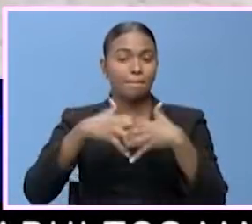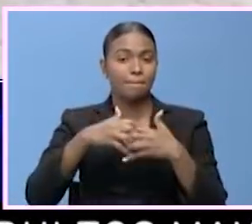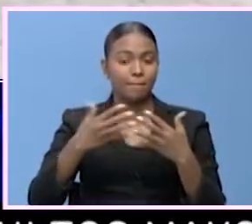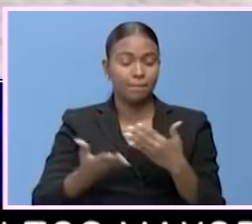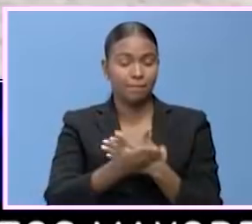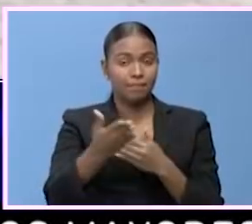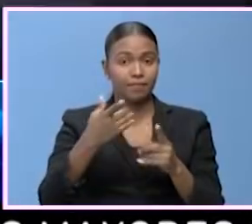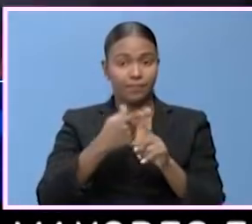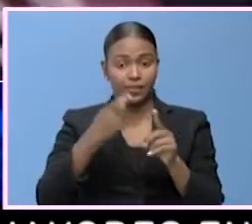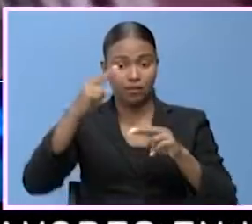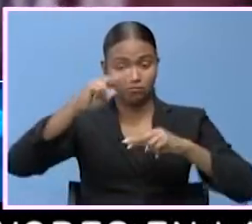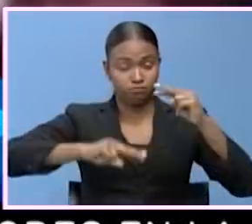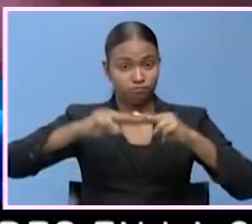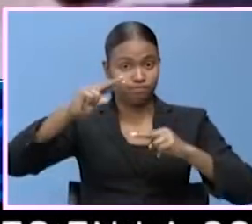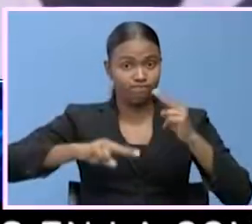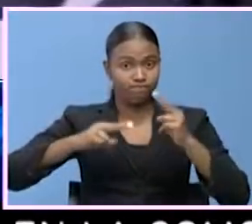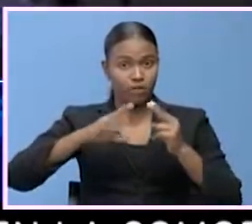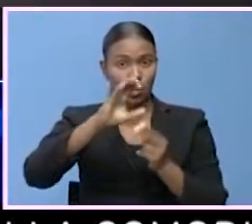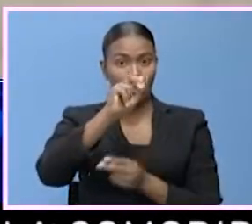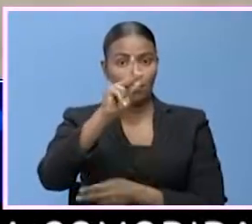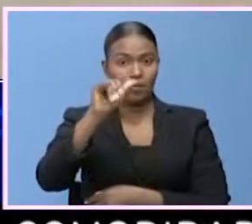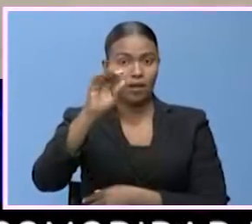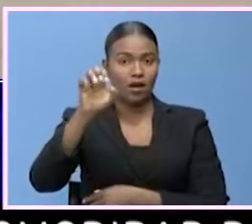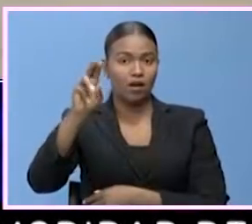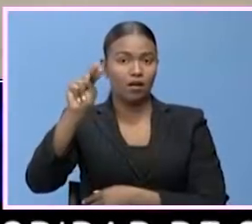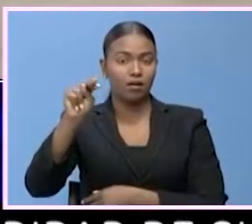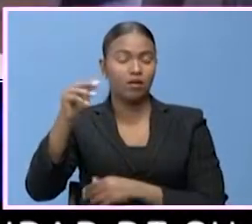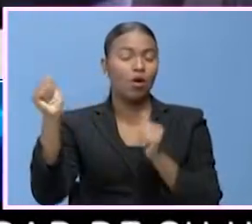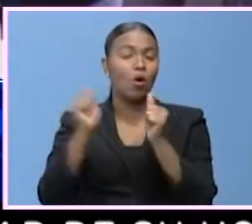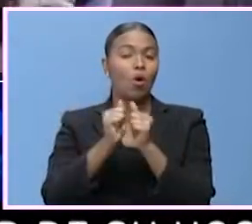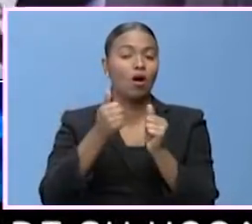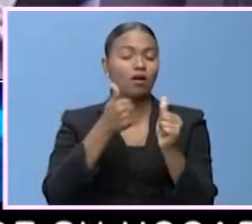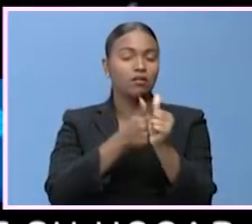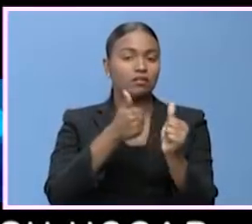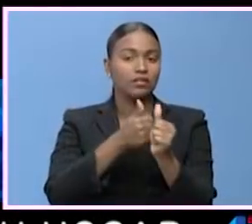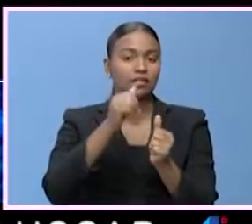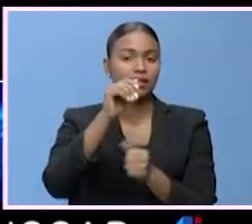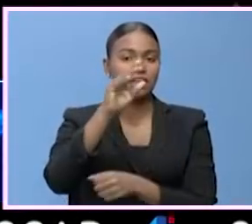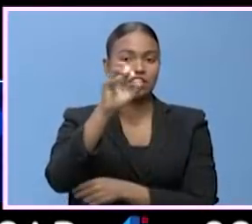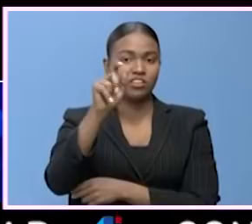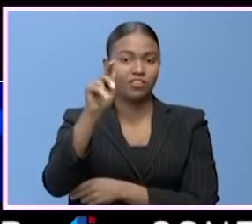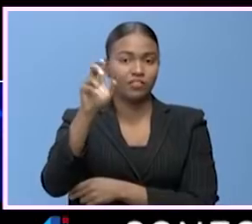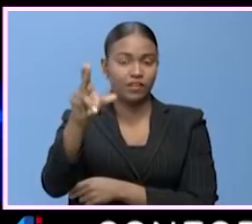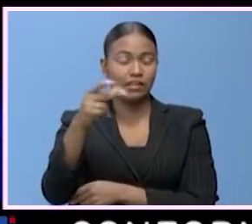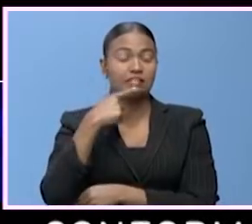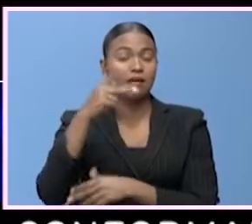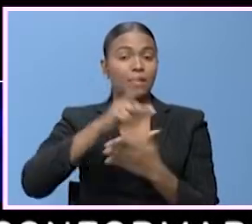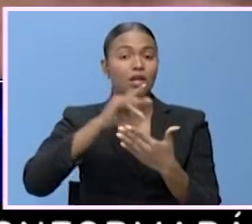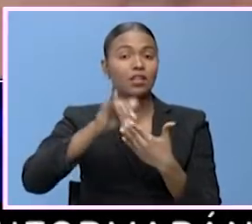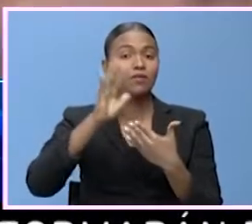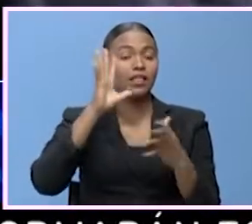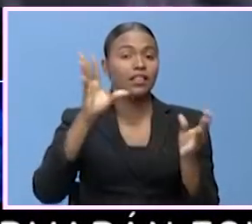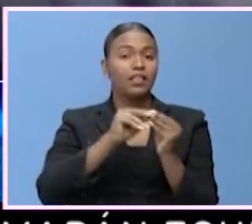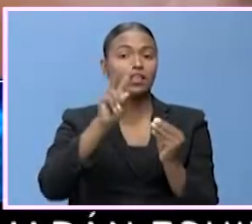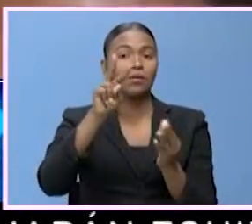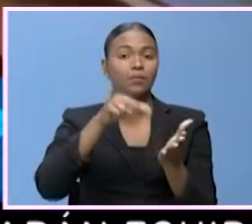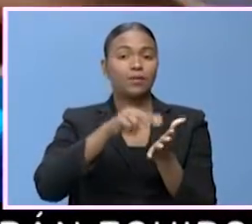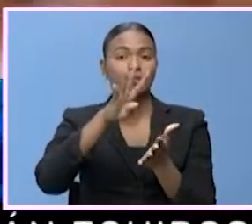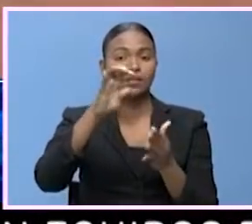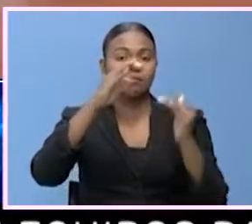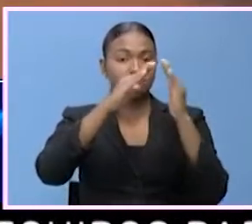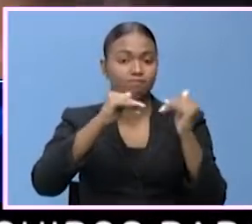Medianas Empresas de la Construcción, COPIMECOM, Eliseo Christopher, agregó que el proyecto contará con 2.400